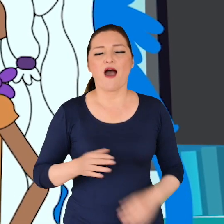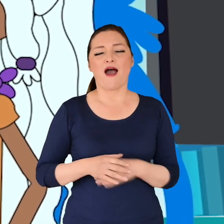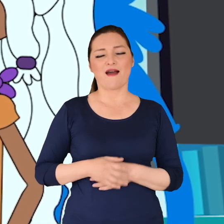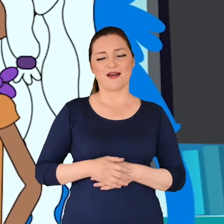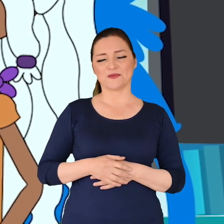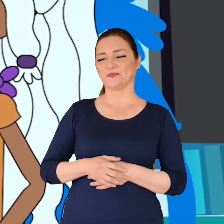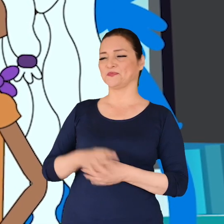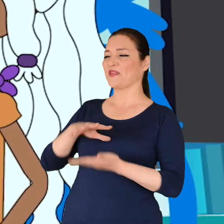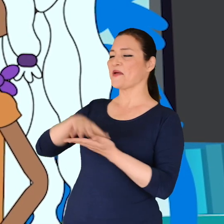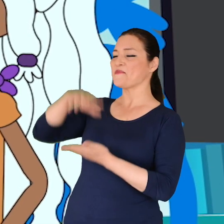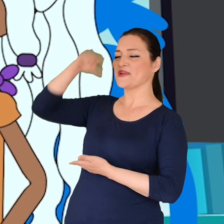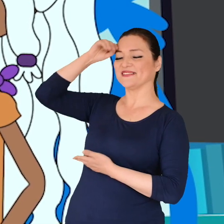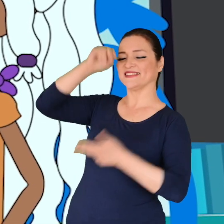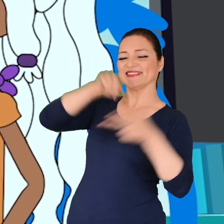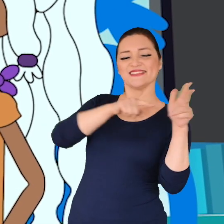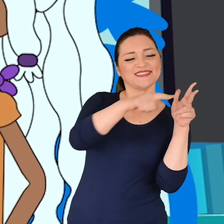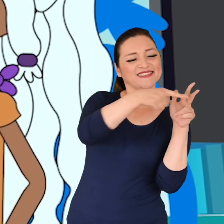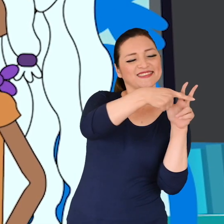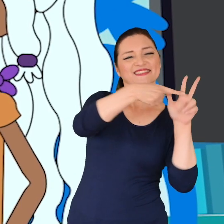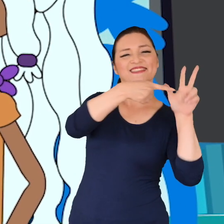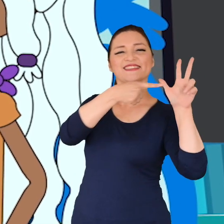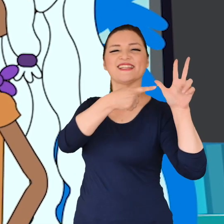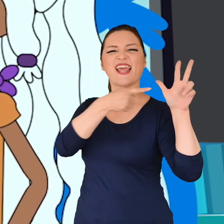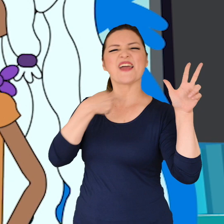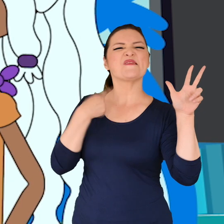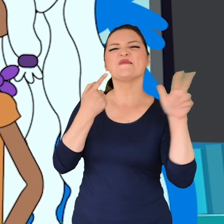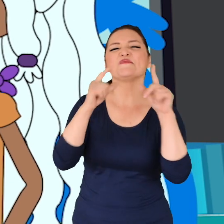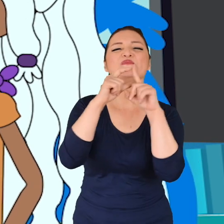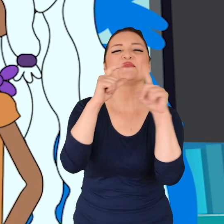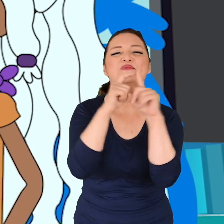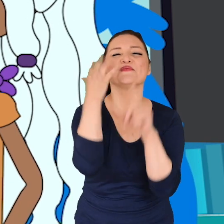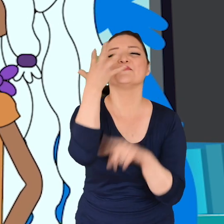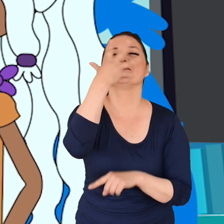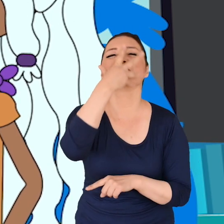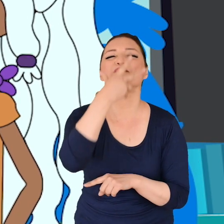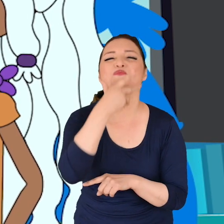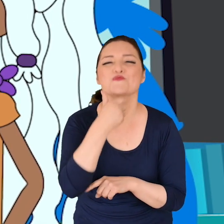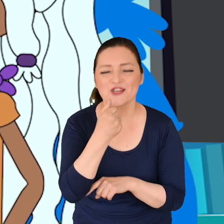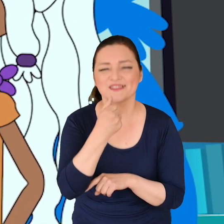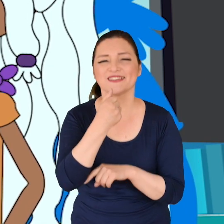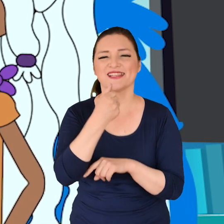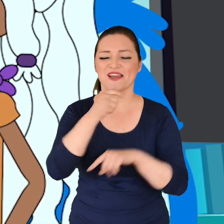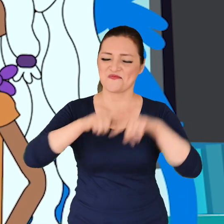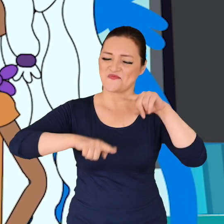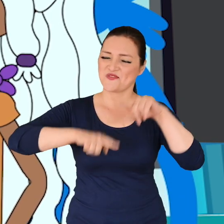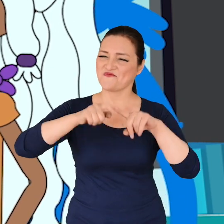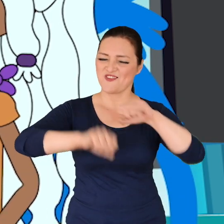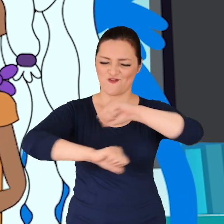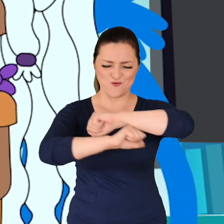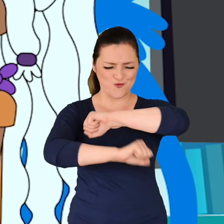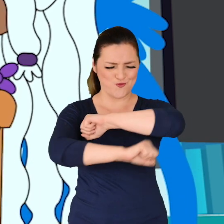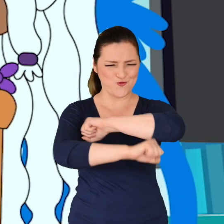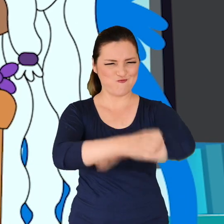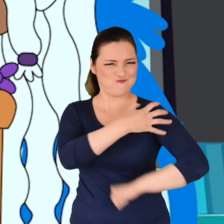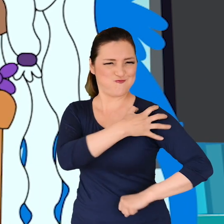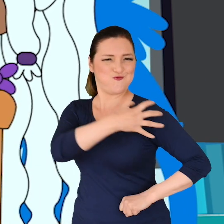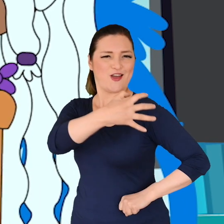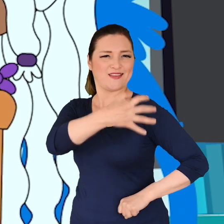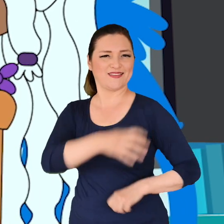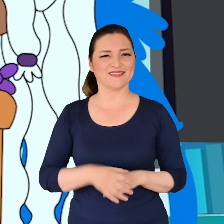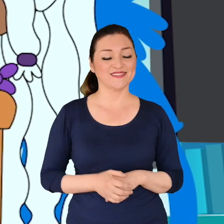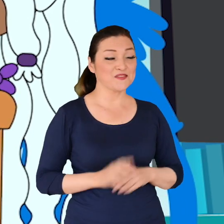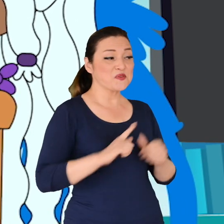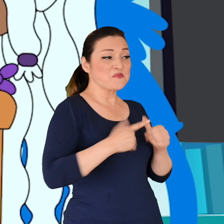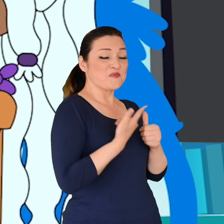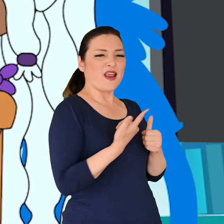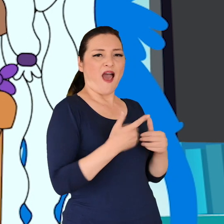amistad tan fuerte? Aprendimos tres palabras que son muy hermosas, que complementan a la amistad. La primera es